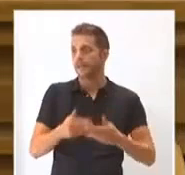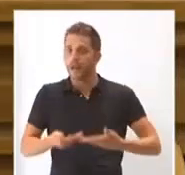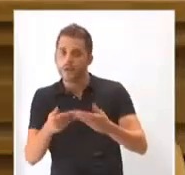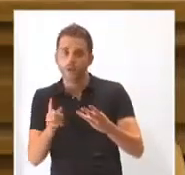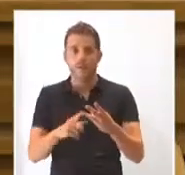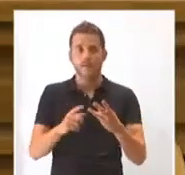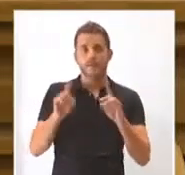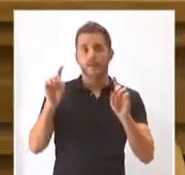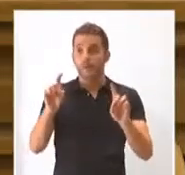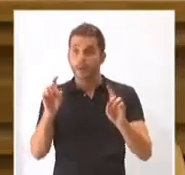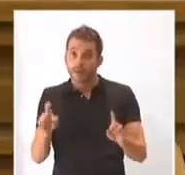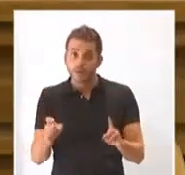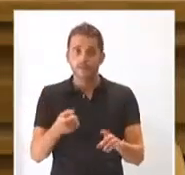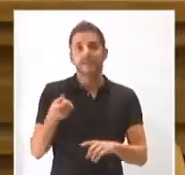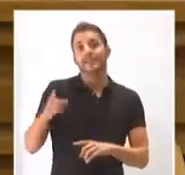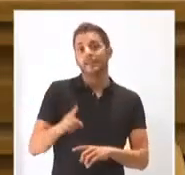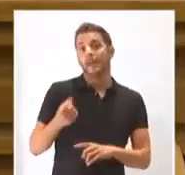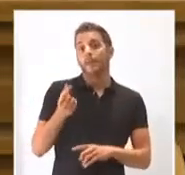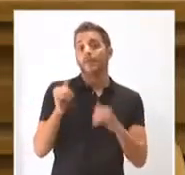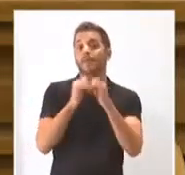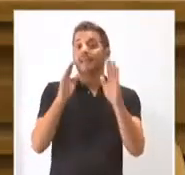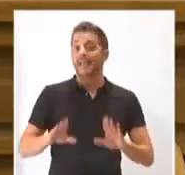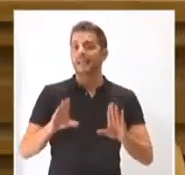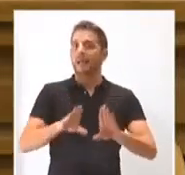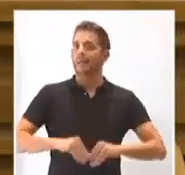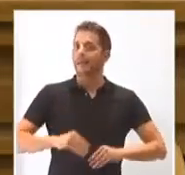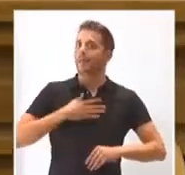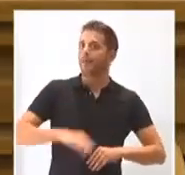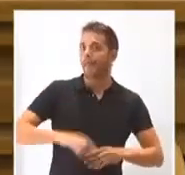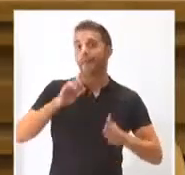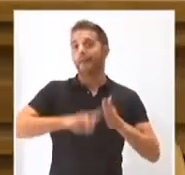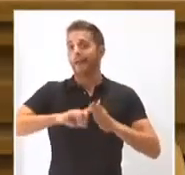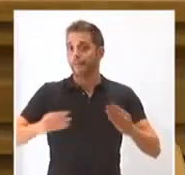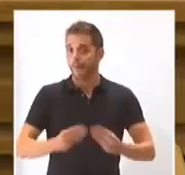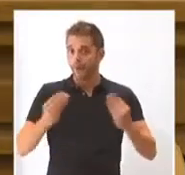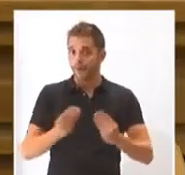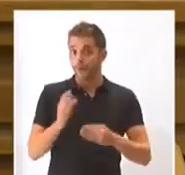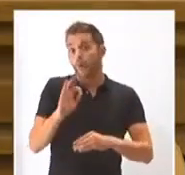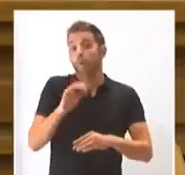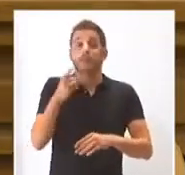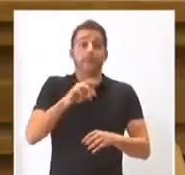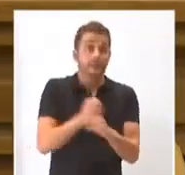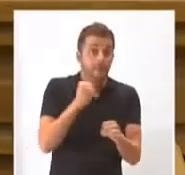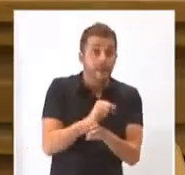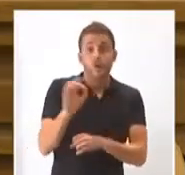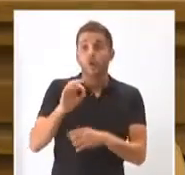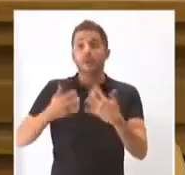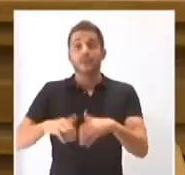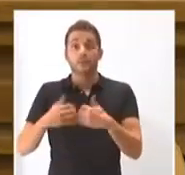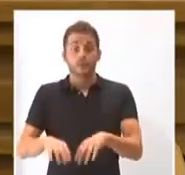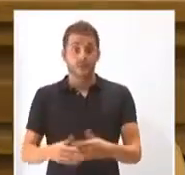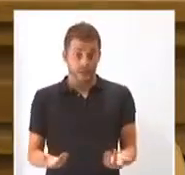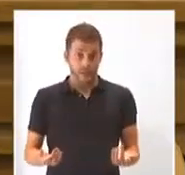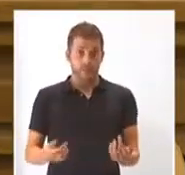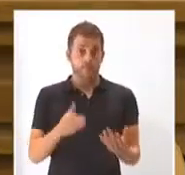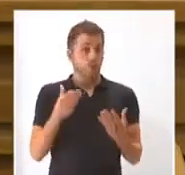la sensibilidad del precio de la vivienda en los mejores alquileres que hay empleo y que hay industrias muchas son logísticas